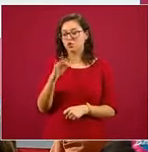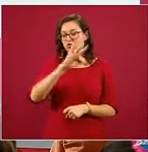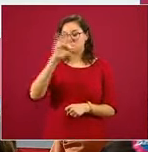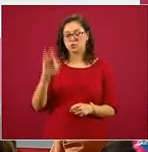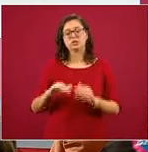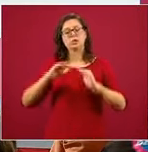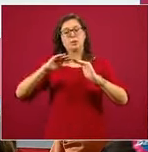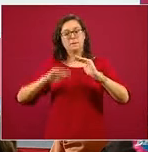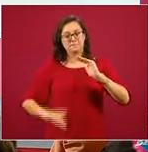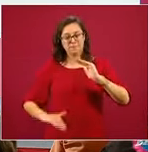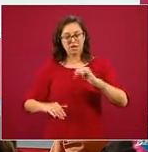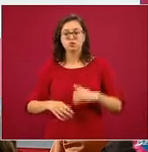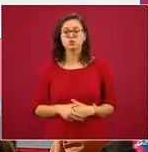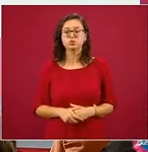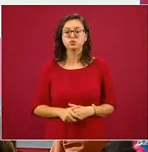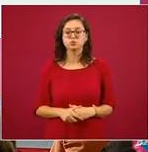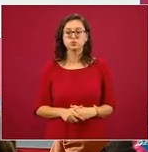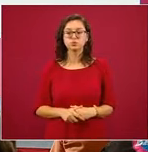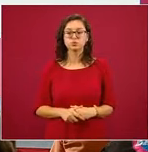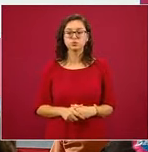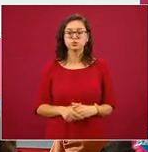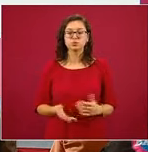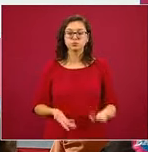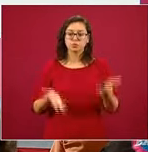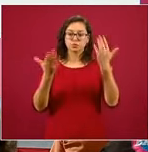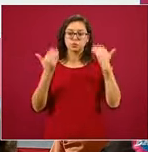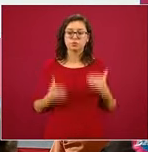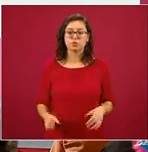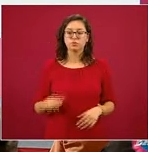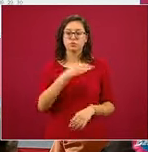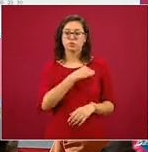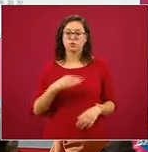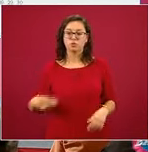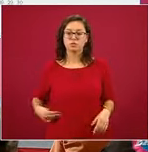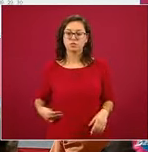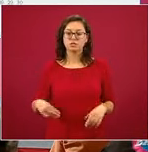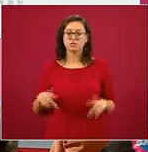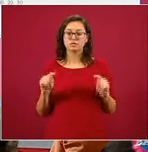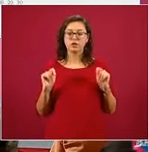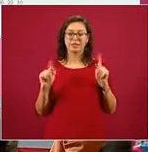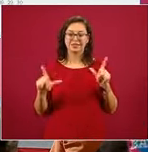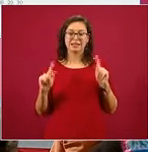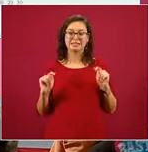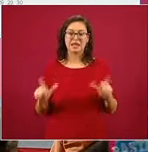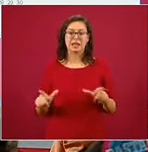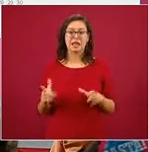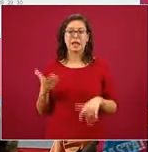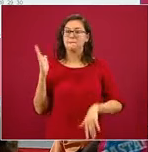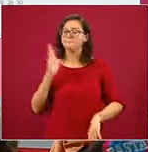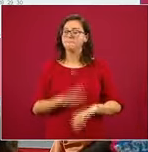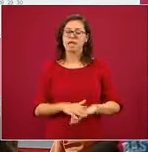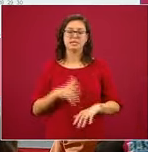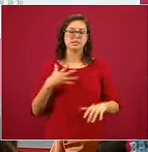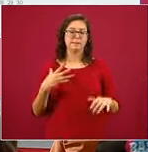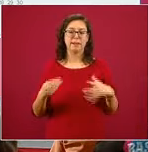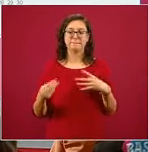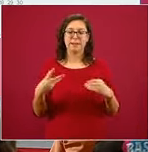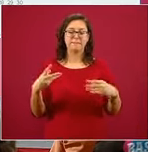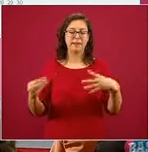diferencia observada. Veamos los municipios de Tlaxcala que han contribuido más a su patrón